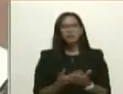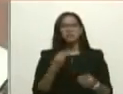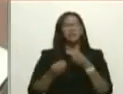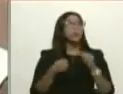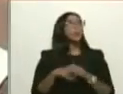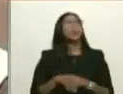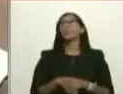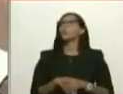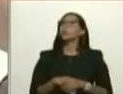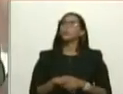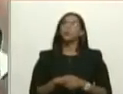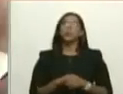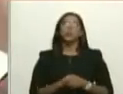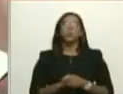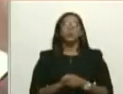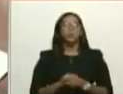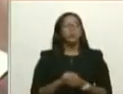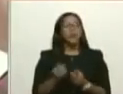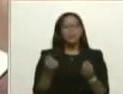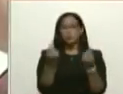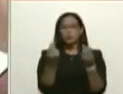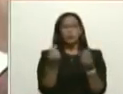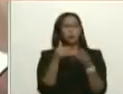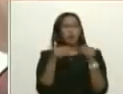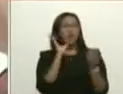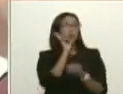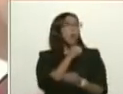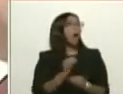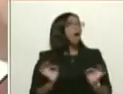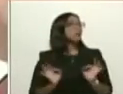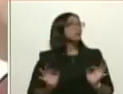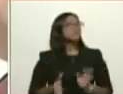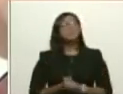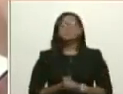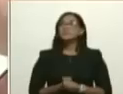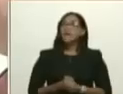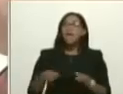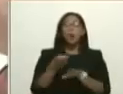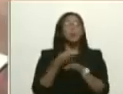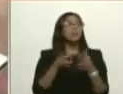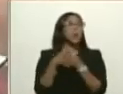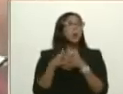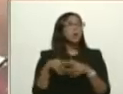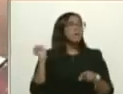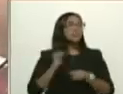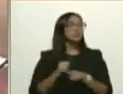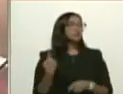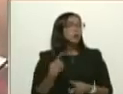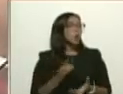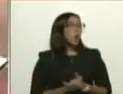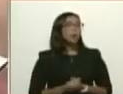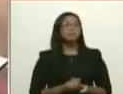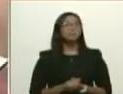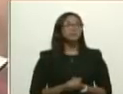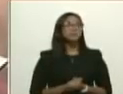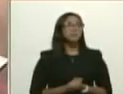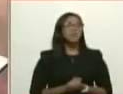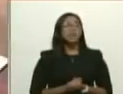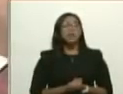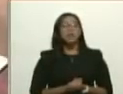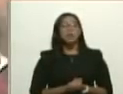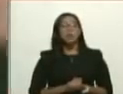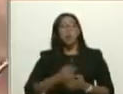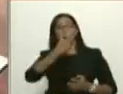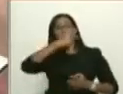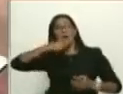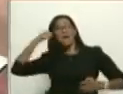locos y dicen que no tienen ni un dólar, que el gobierno de los Estados Unidos los dejó solos, los lanzó, bueno,